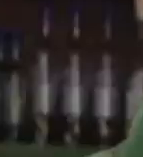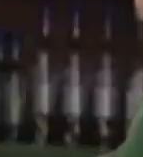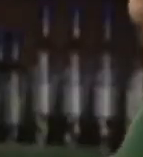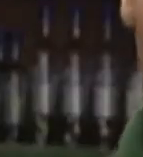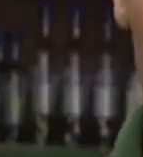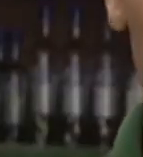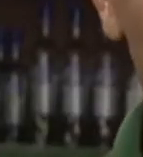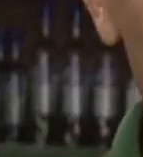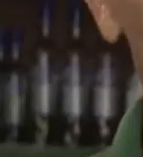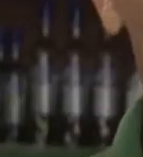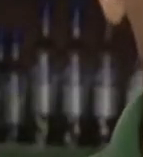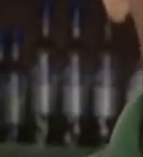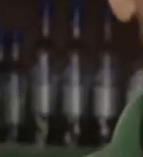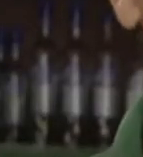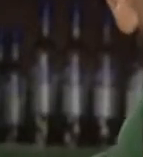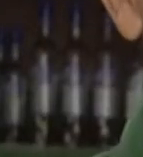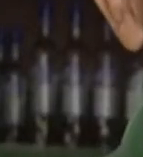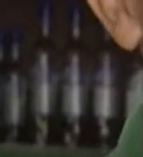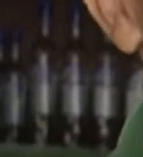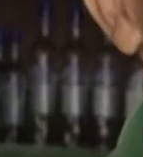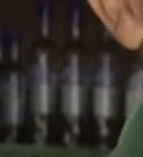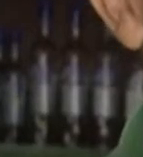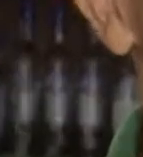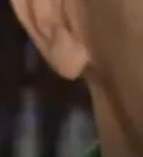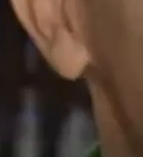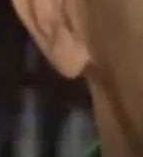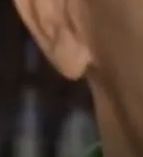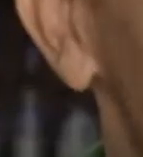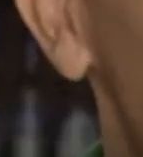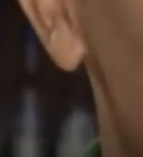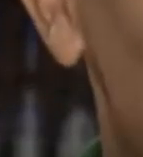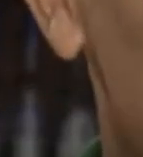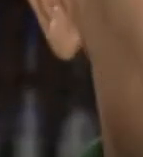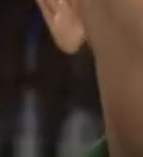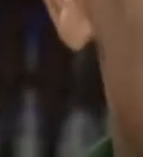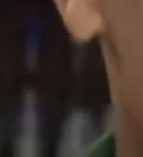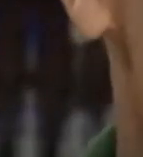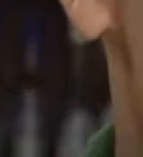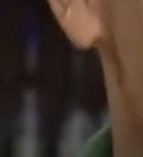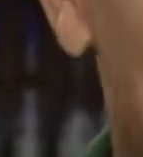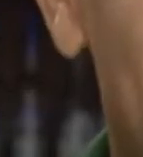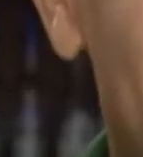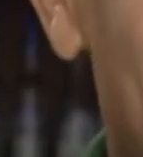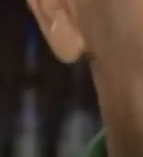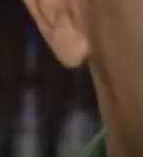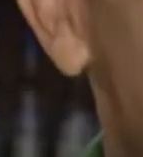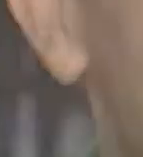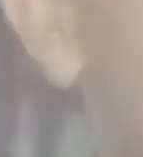Y todo esto es gracias a Banca Solidaria, que nos dio la mano a mí.